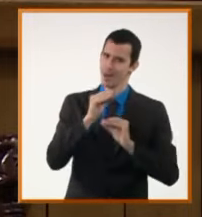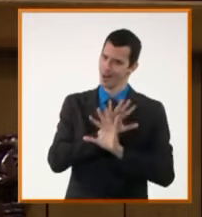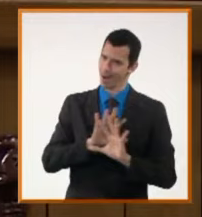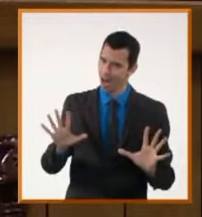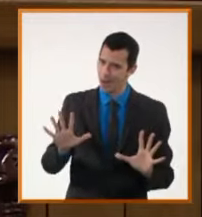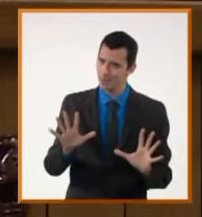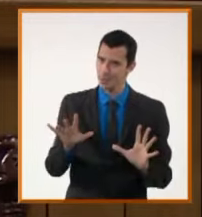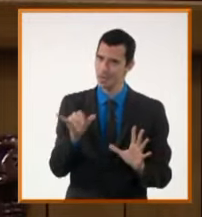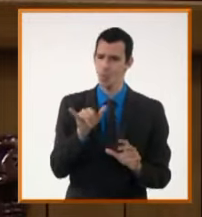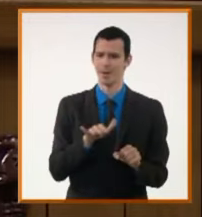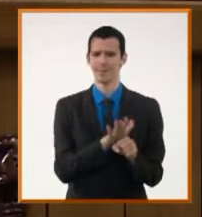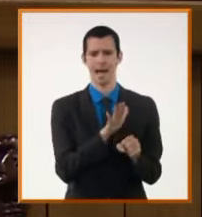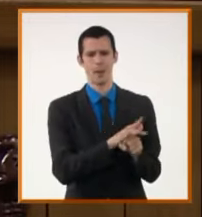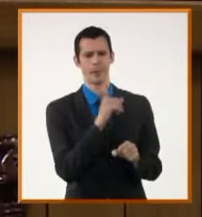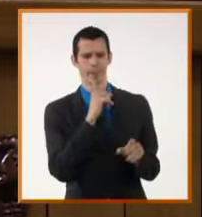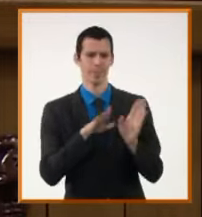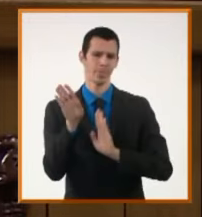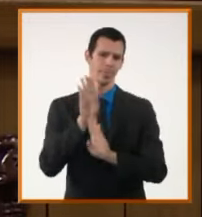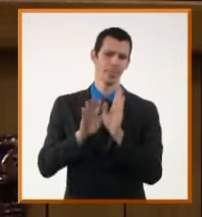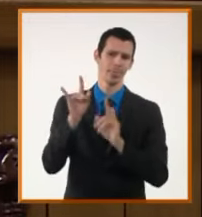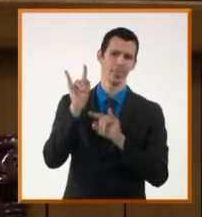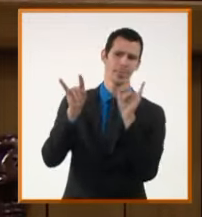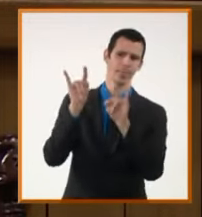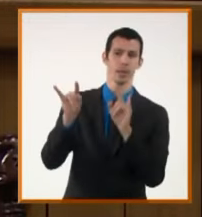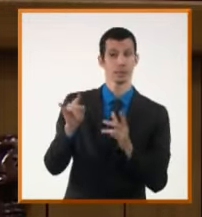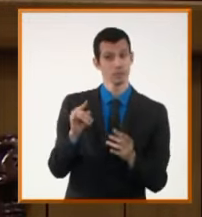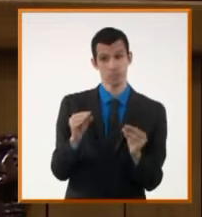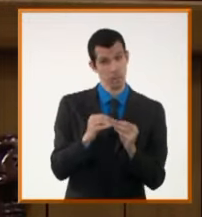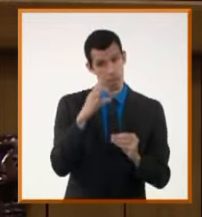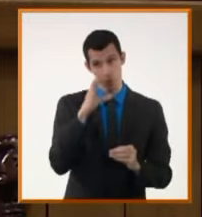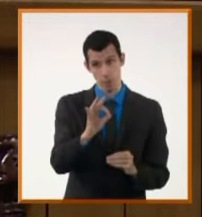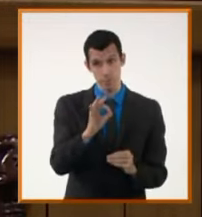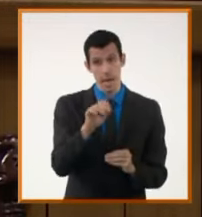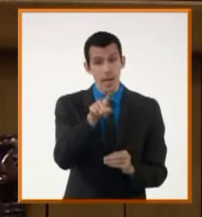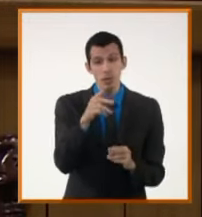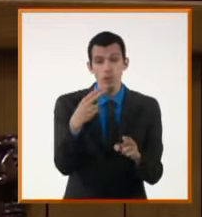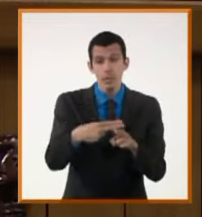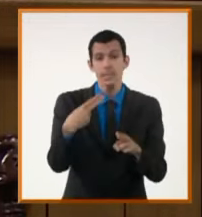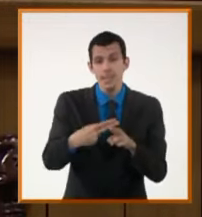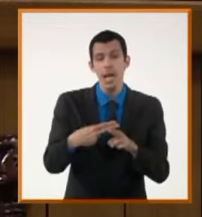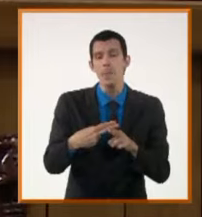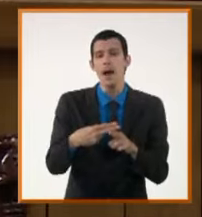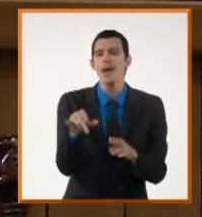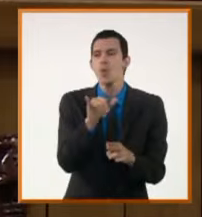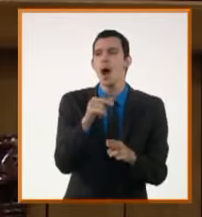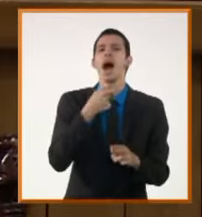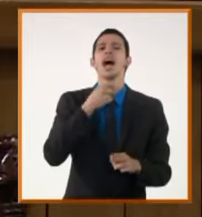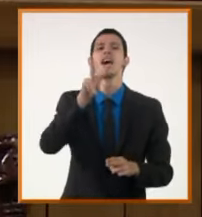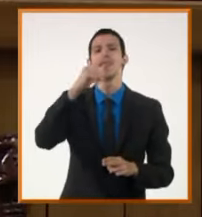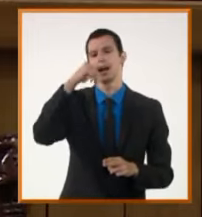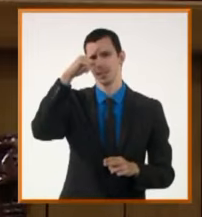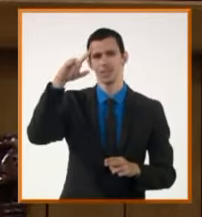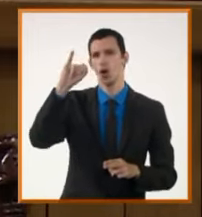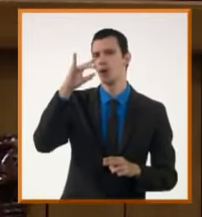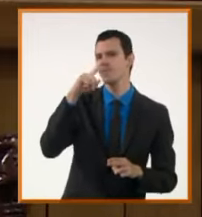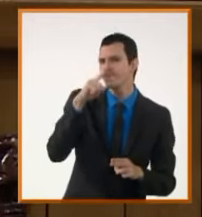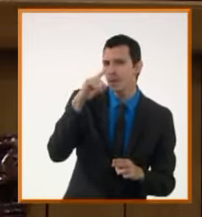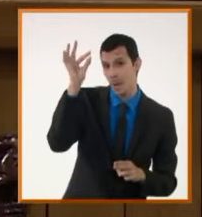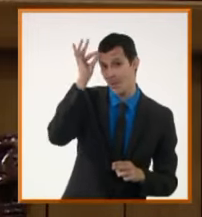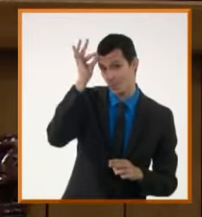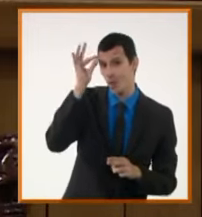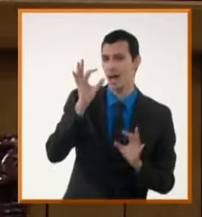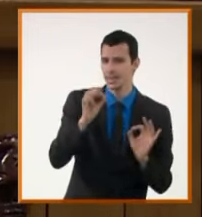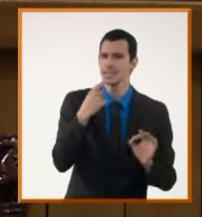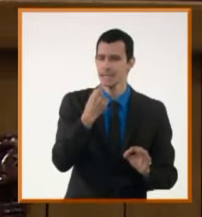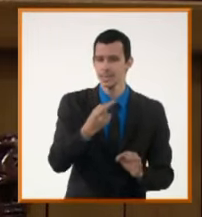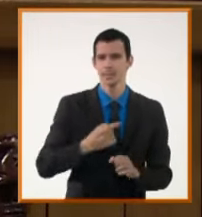a la evasión y a la subdeclaración. Porque si no sabemos y no se informa cuál es el nivel de actividad, cómo se va a calcular lo